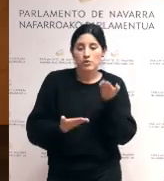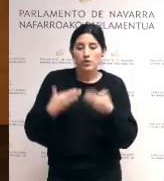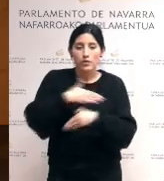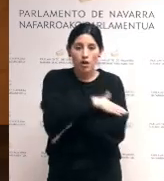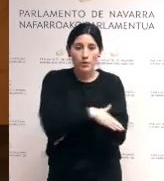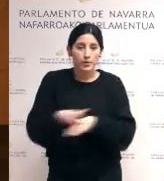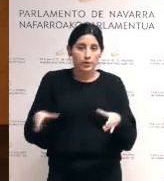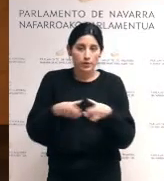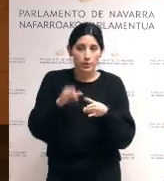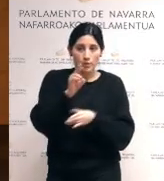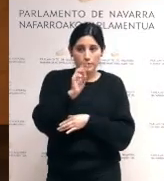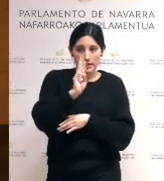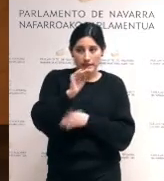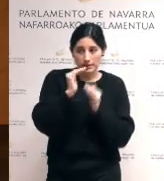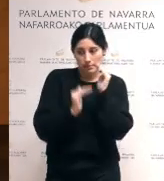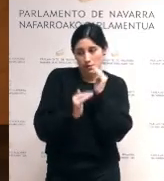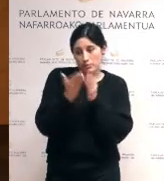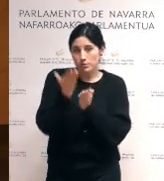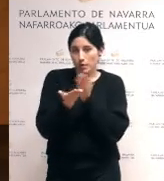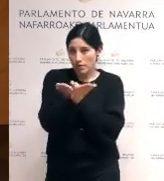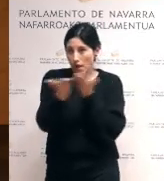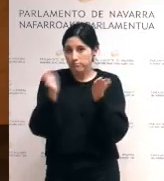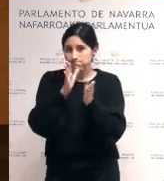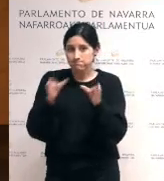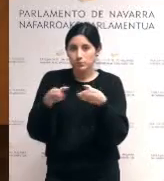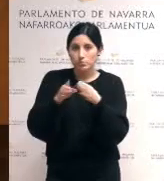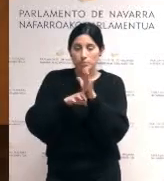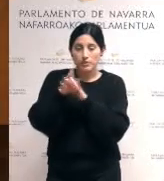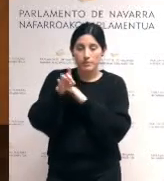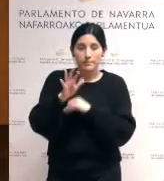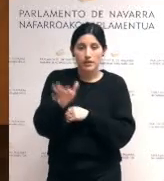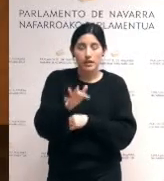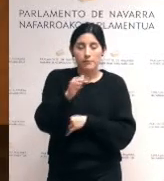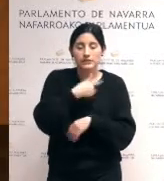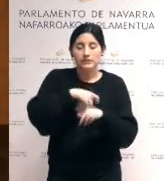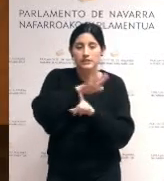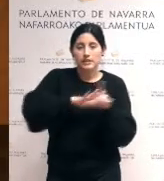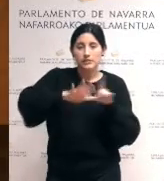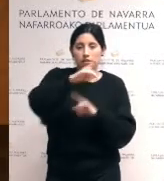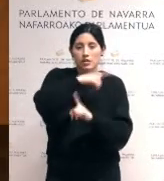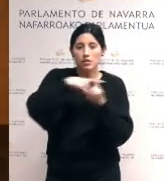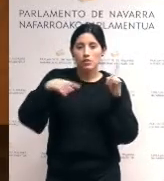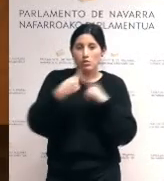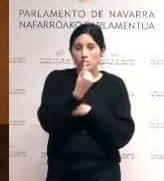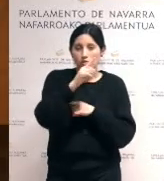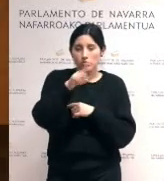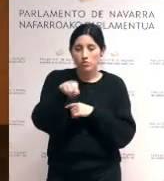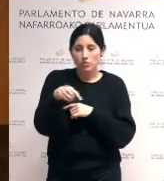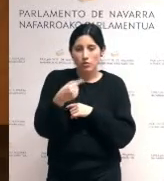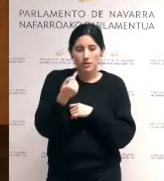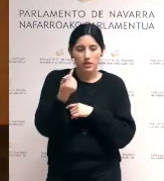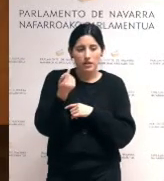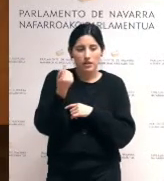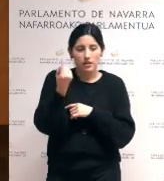la de su gobierno progresista. Además, la tasa media española es hoy 1,1 puntos menos que la Navarra.